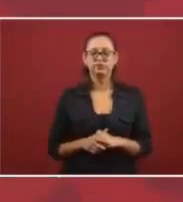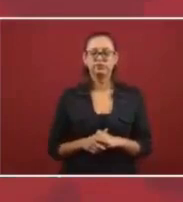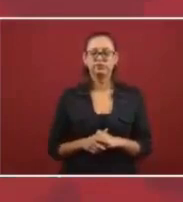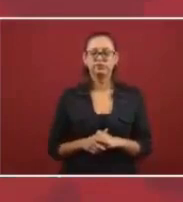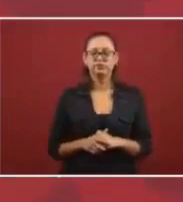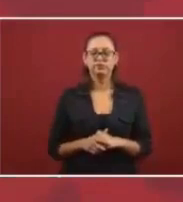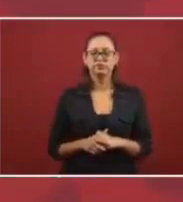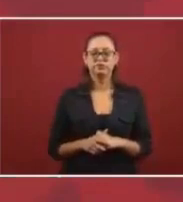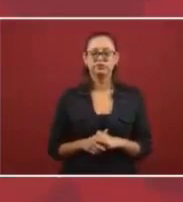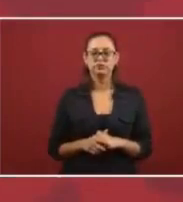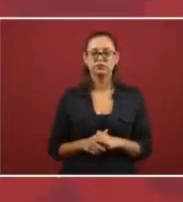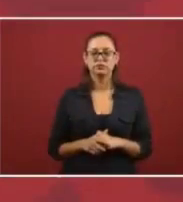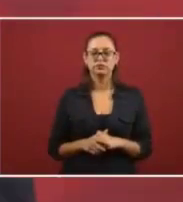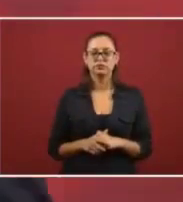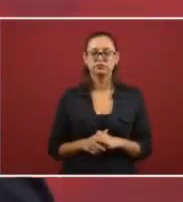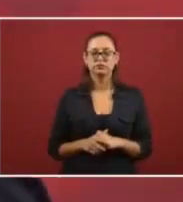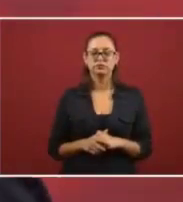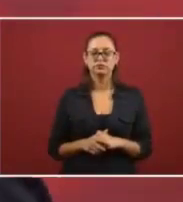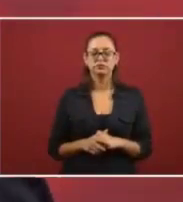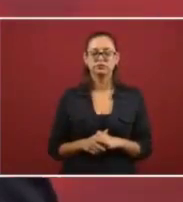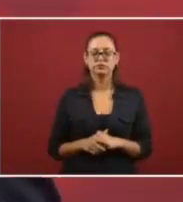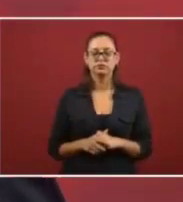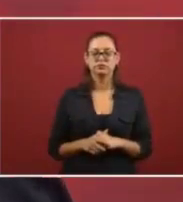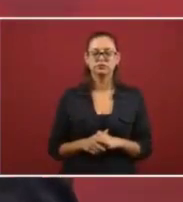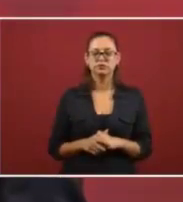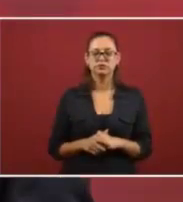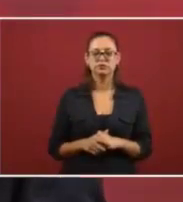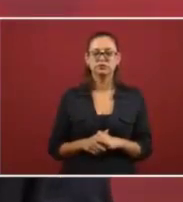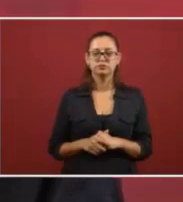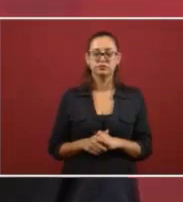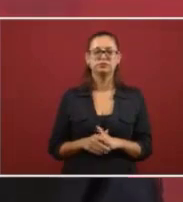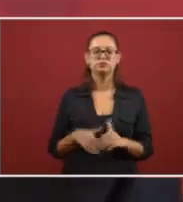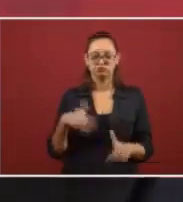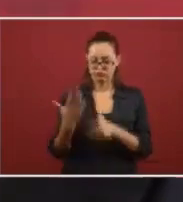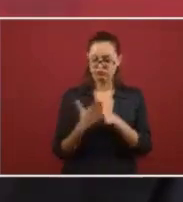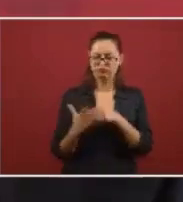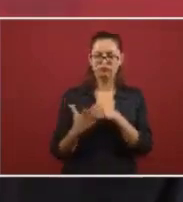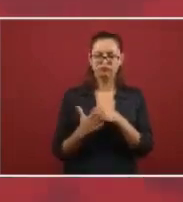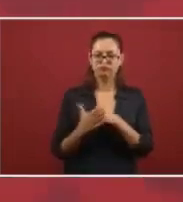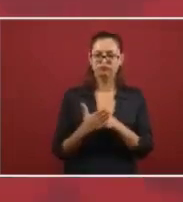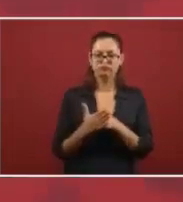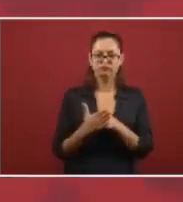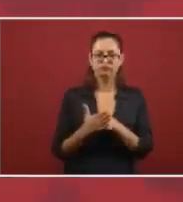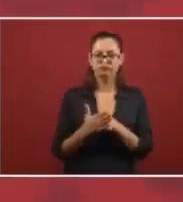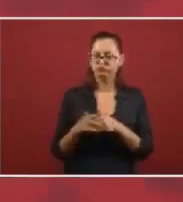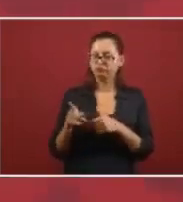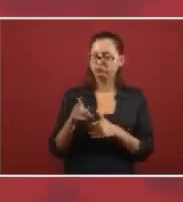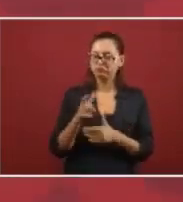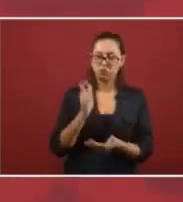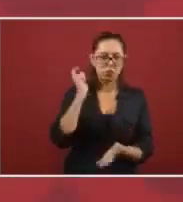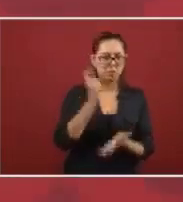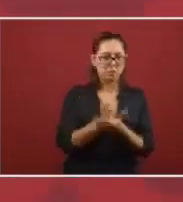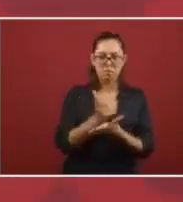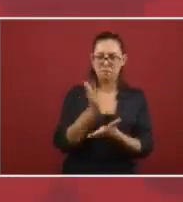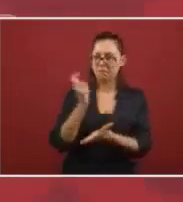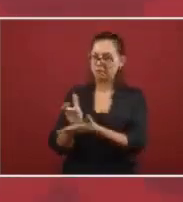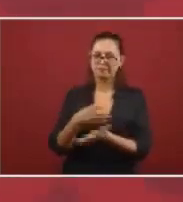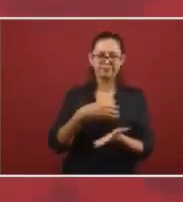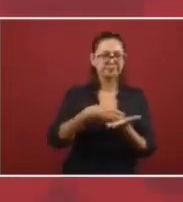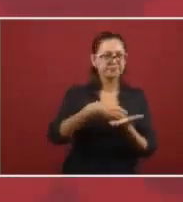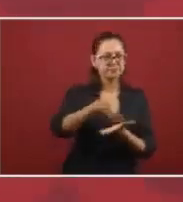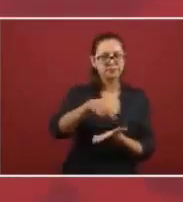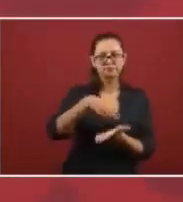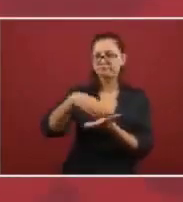si lees este tema de notimex los acordaron debido a que ayer le preguntaron al presidente yo